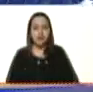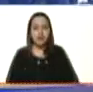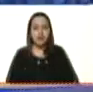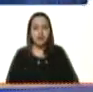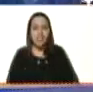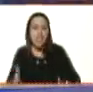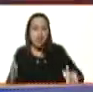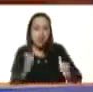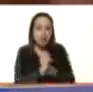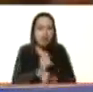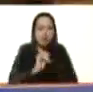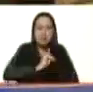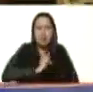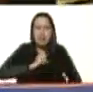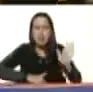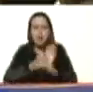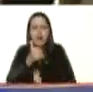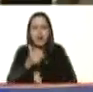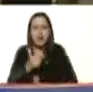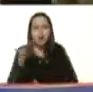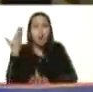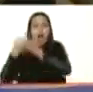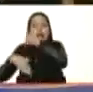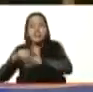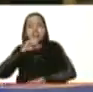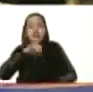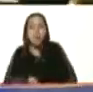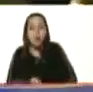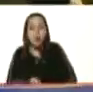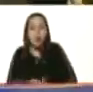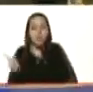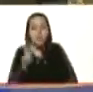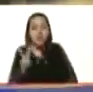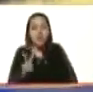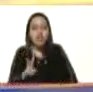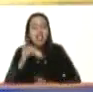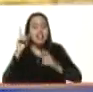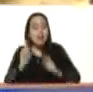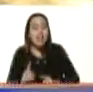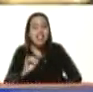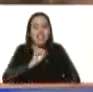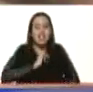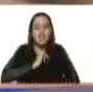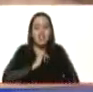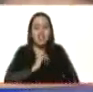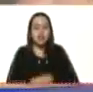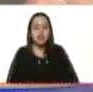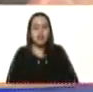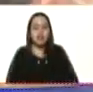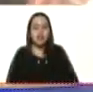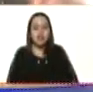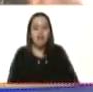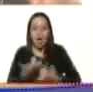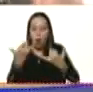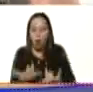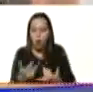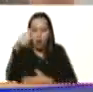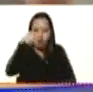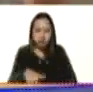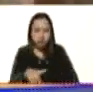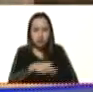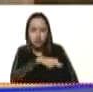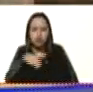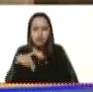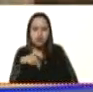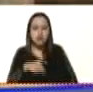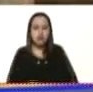Identificarnos más con el ser que fuimos e identificarnos más con el ser que somos, pero sobre todo con